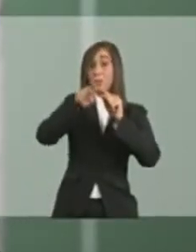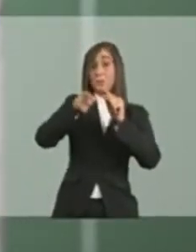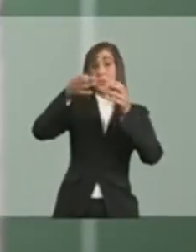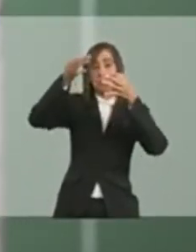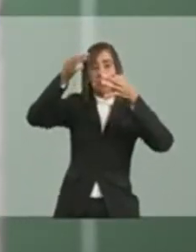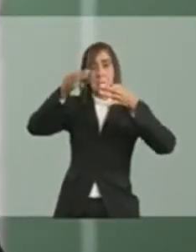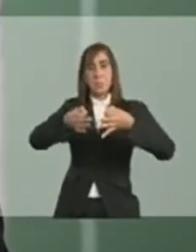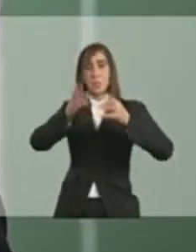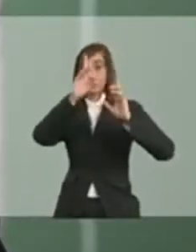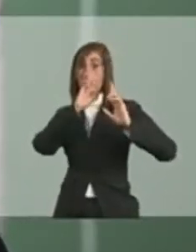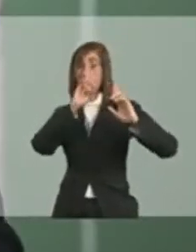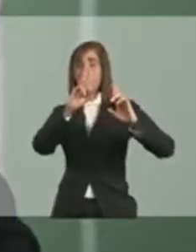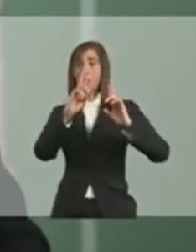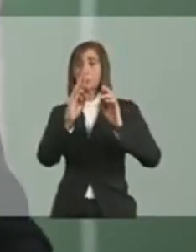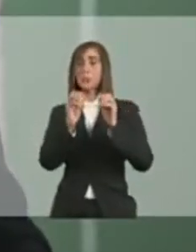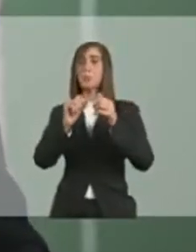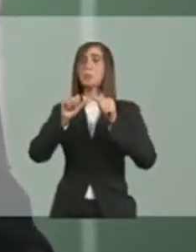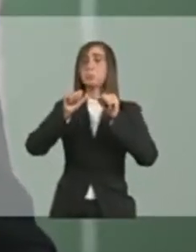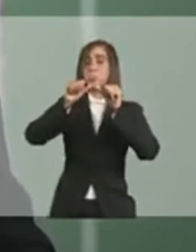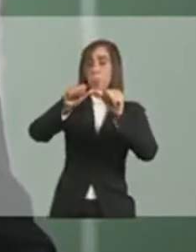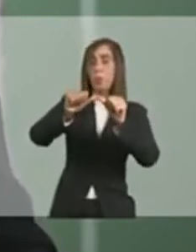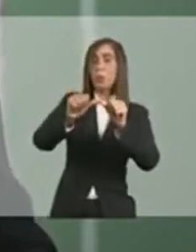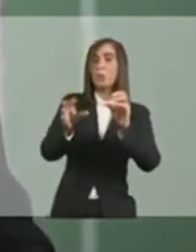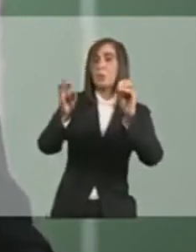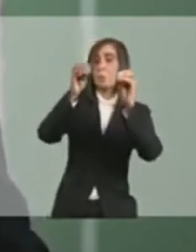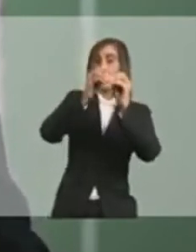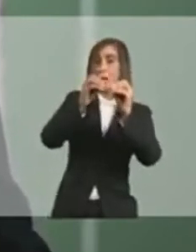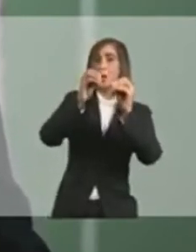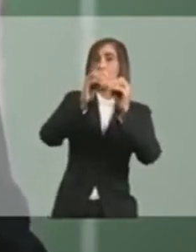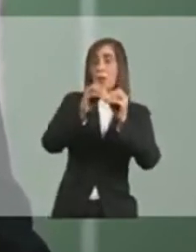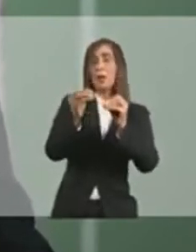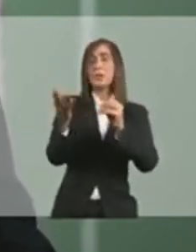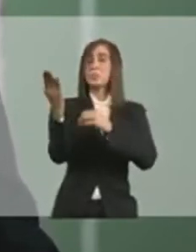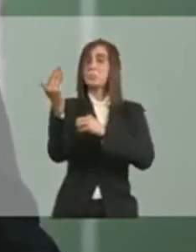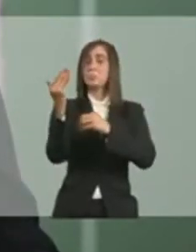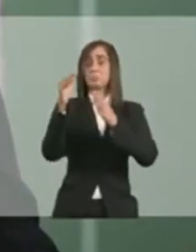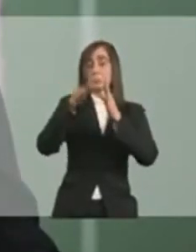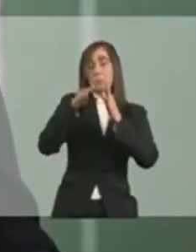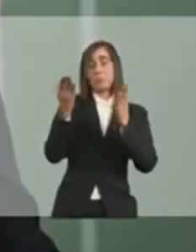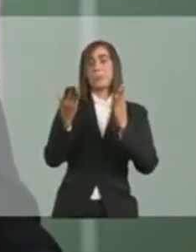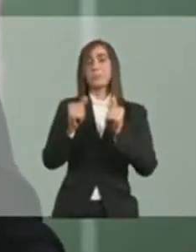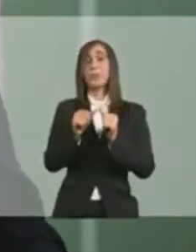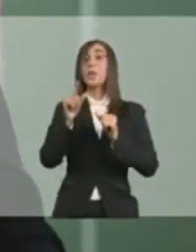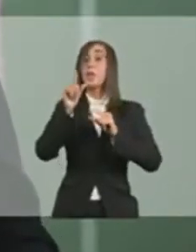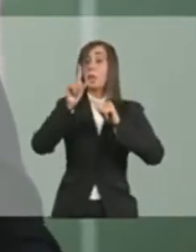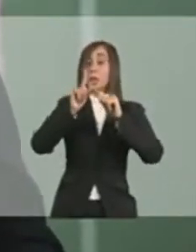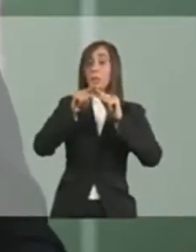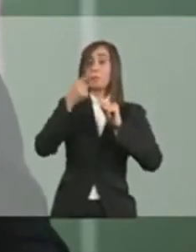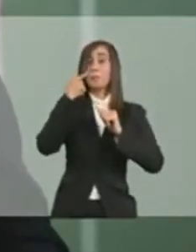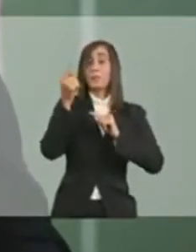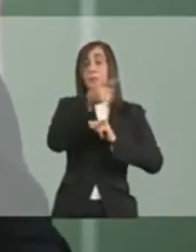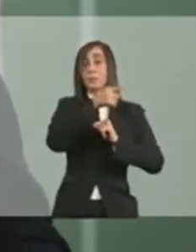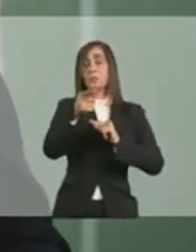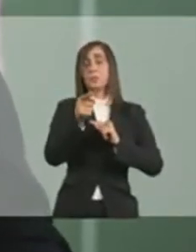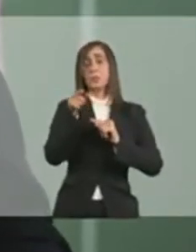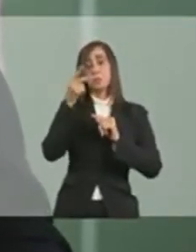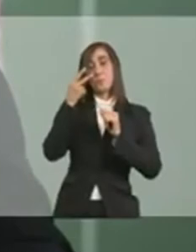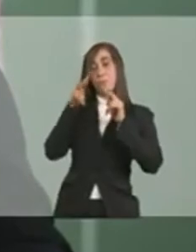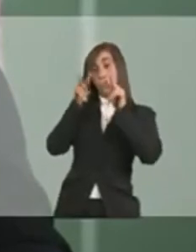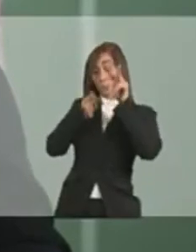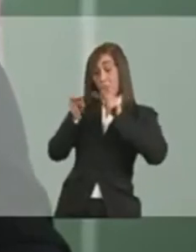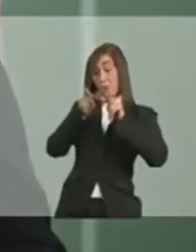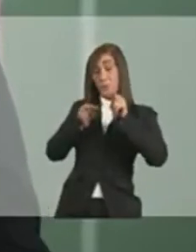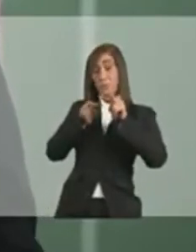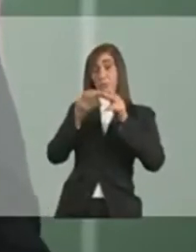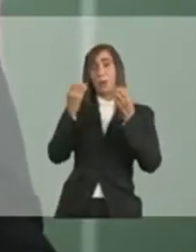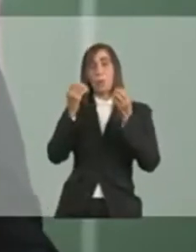fase y la siguiente nunca habrá menos de 14 días, tiempo suficiente para observar el desarrollo de la fase anterior y